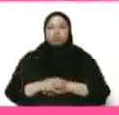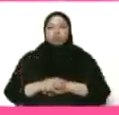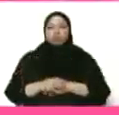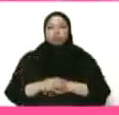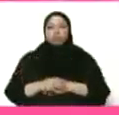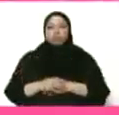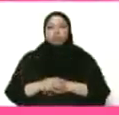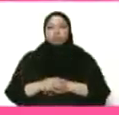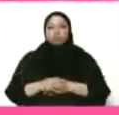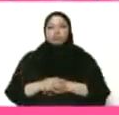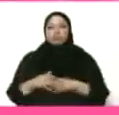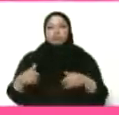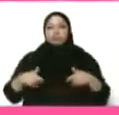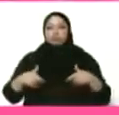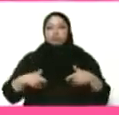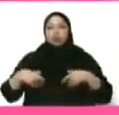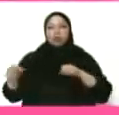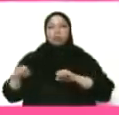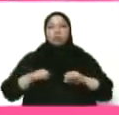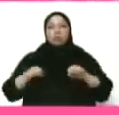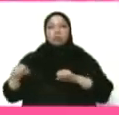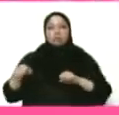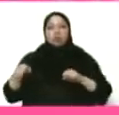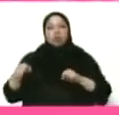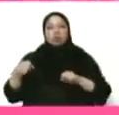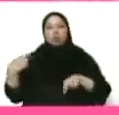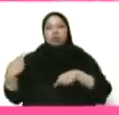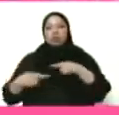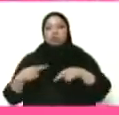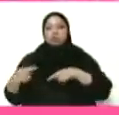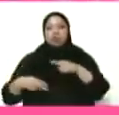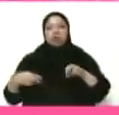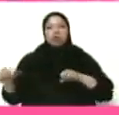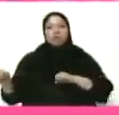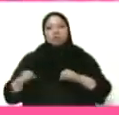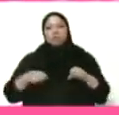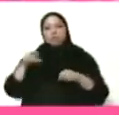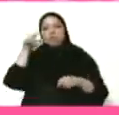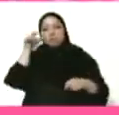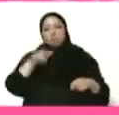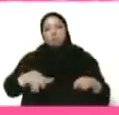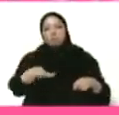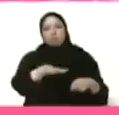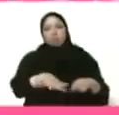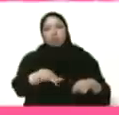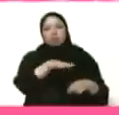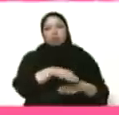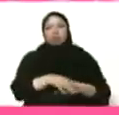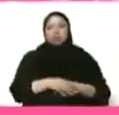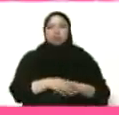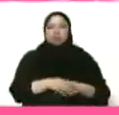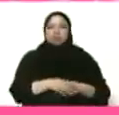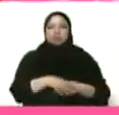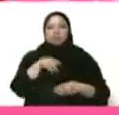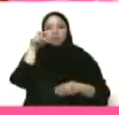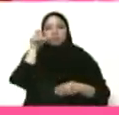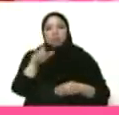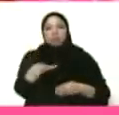Le hace mucho daño al movimiento revolucionario. Movimiento popular dividido es un movimiento popular